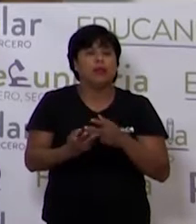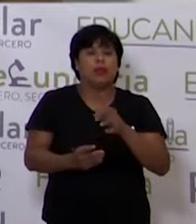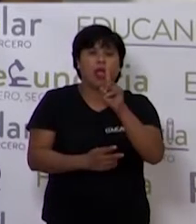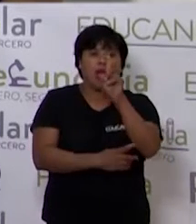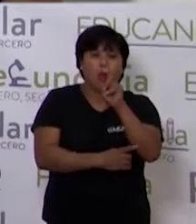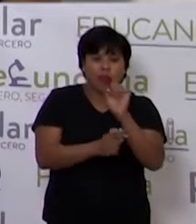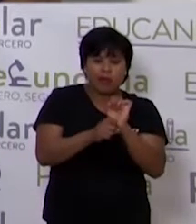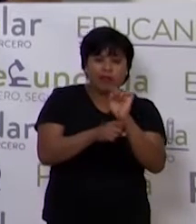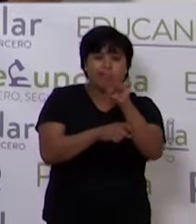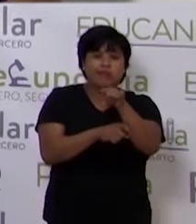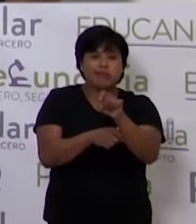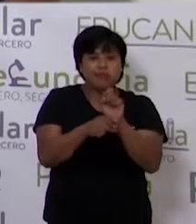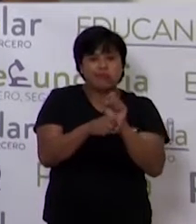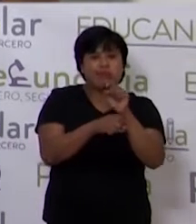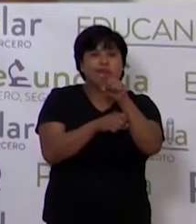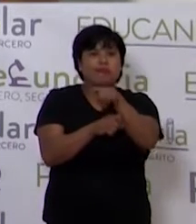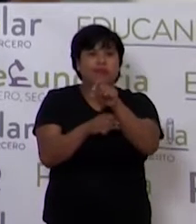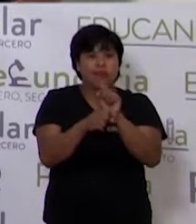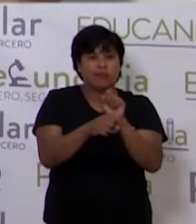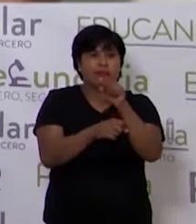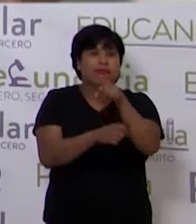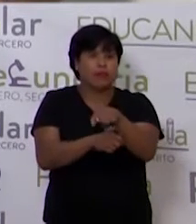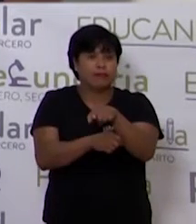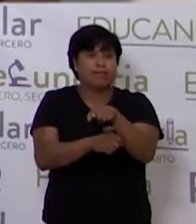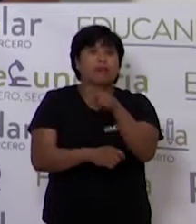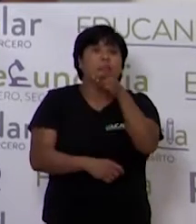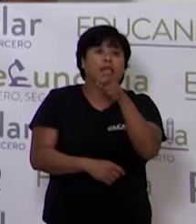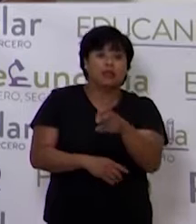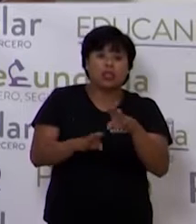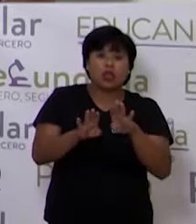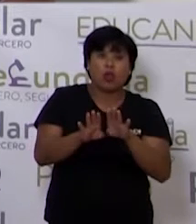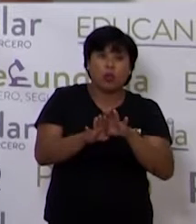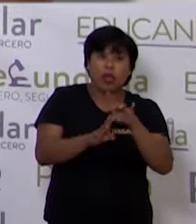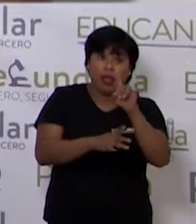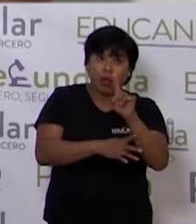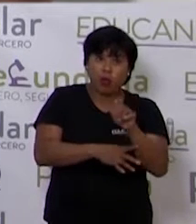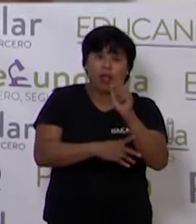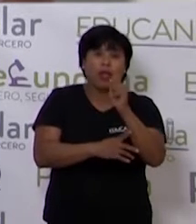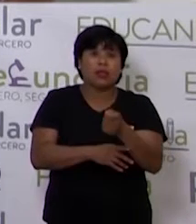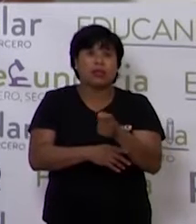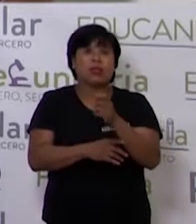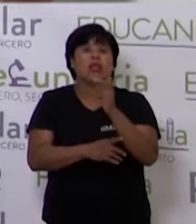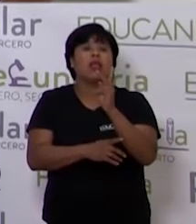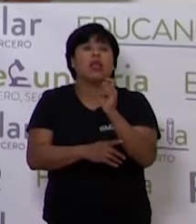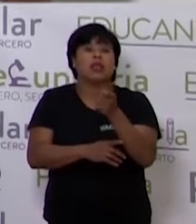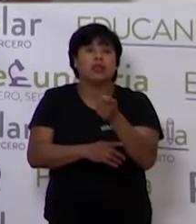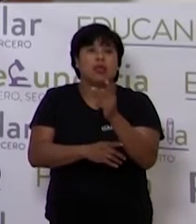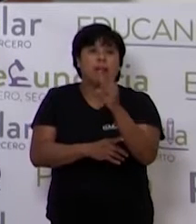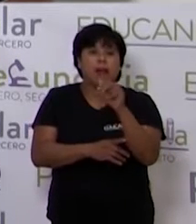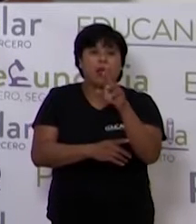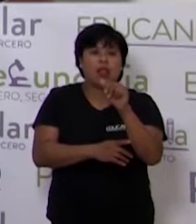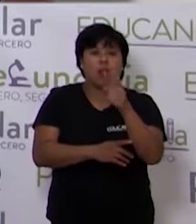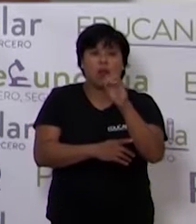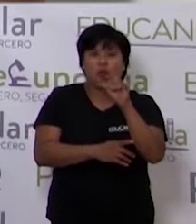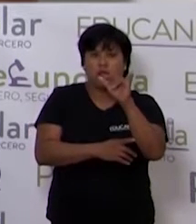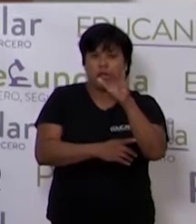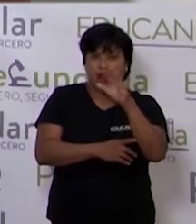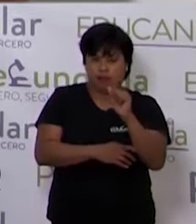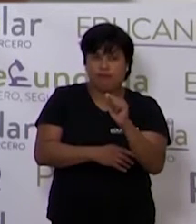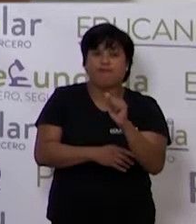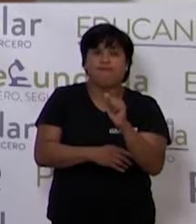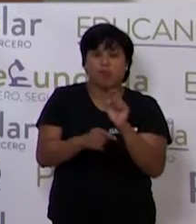chorritos de agua a una dirección. La forma en cómo saca el agua es en forma parábola.